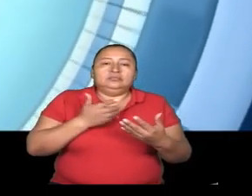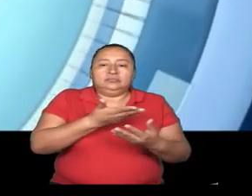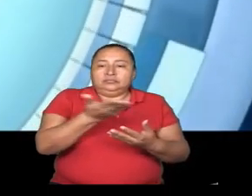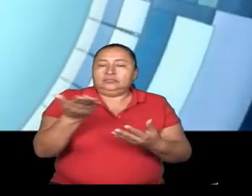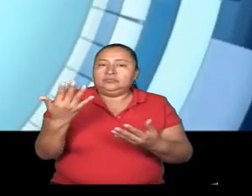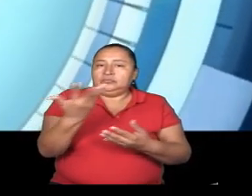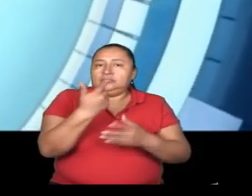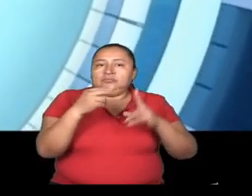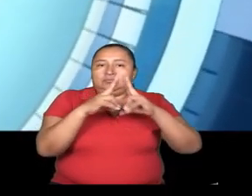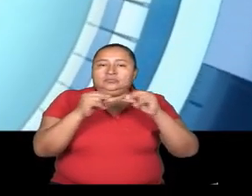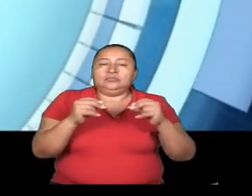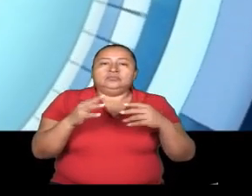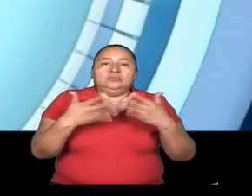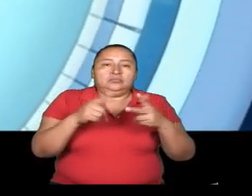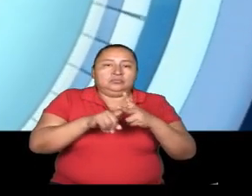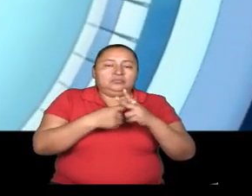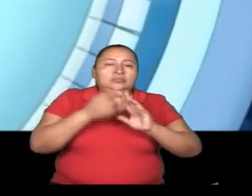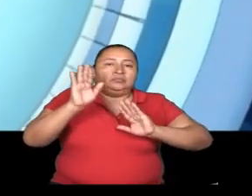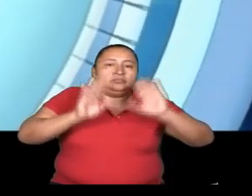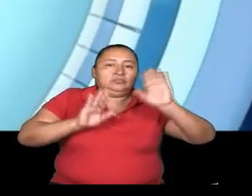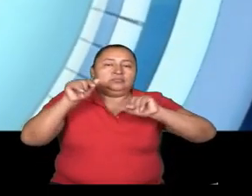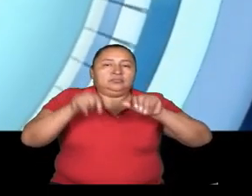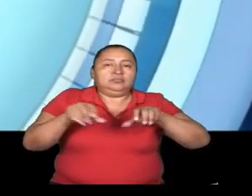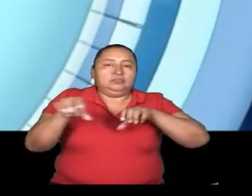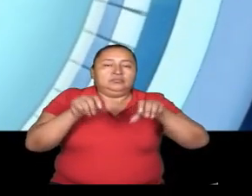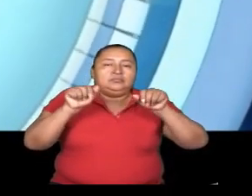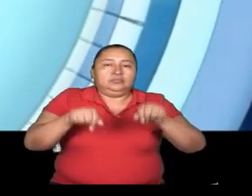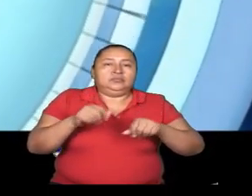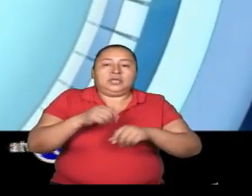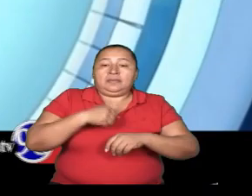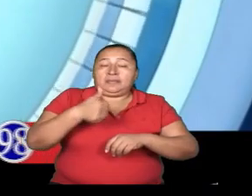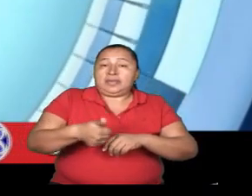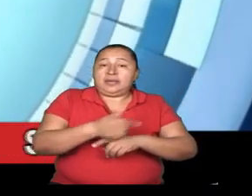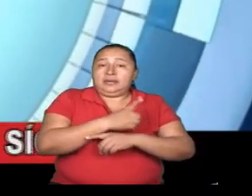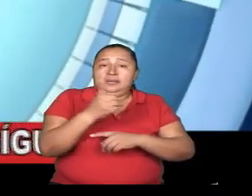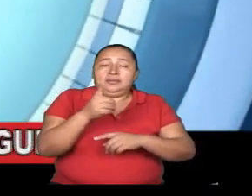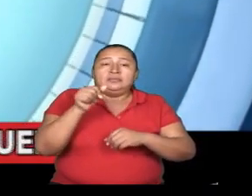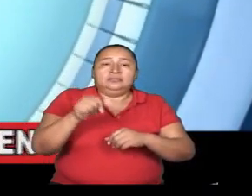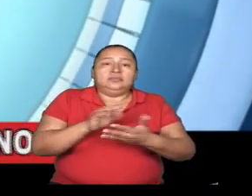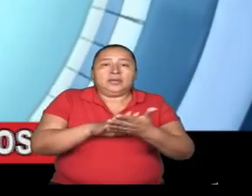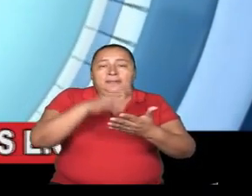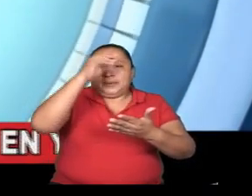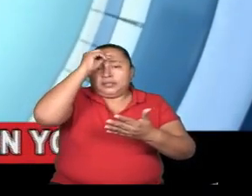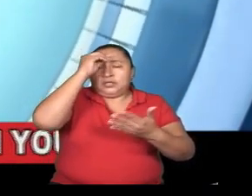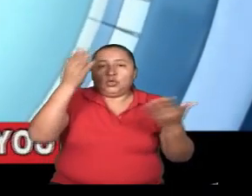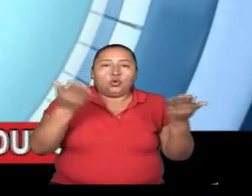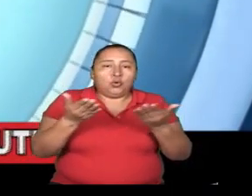todo el país a participar activamente el día de mañana, aprendiendo a